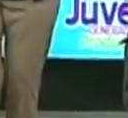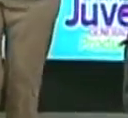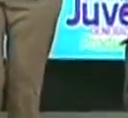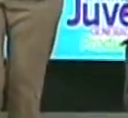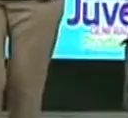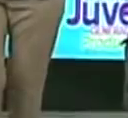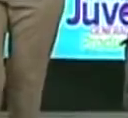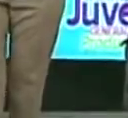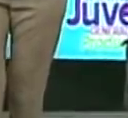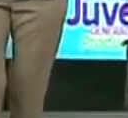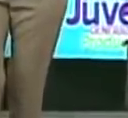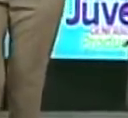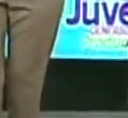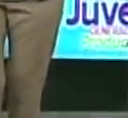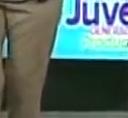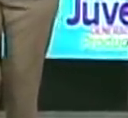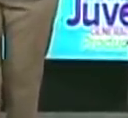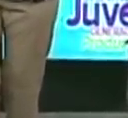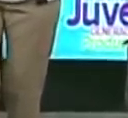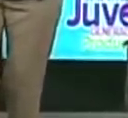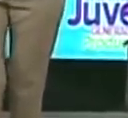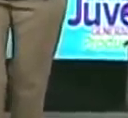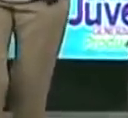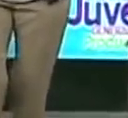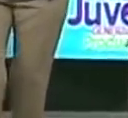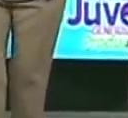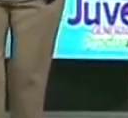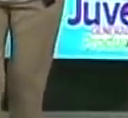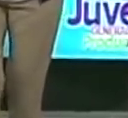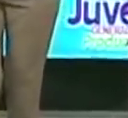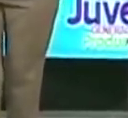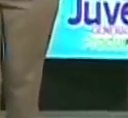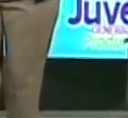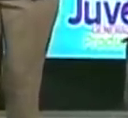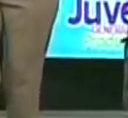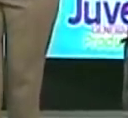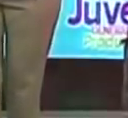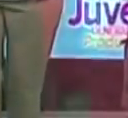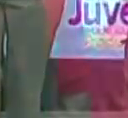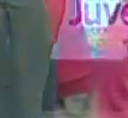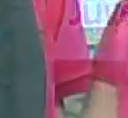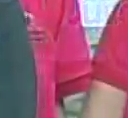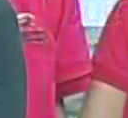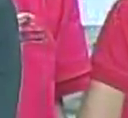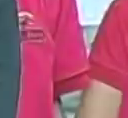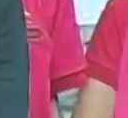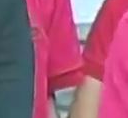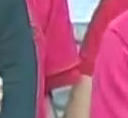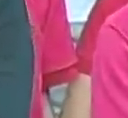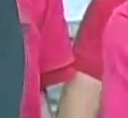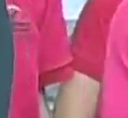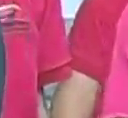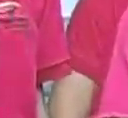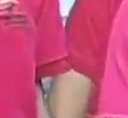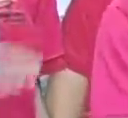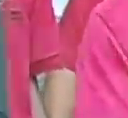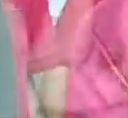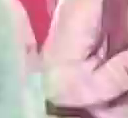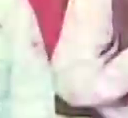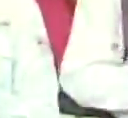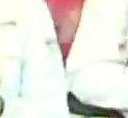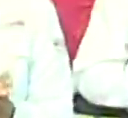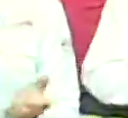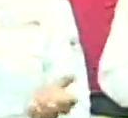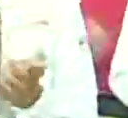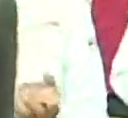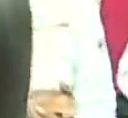mío, yo no quiero otro, no, no, que va. Maduro presidente, porque